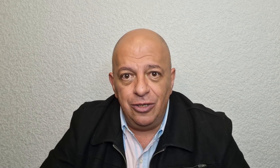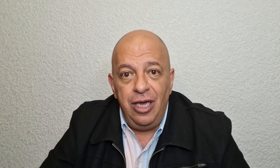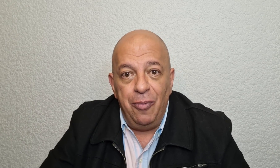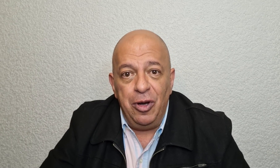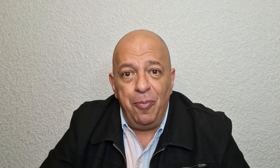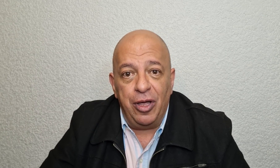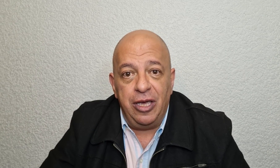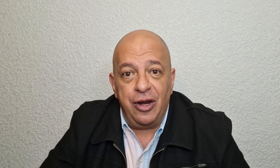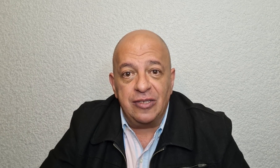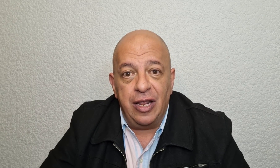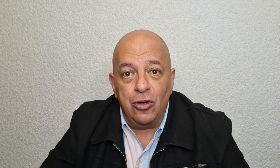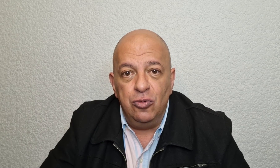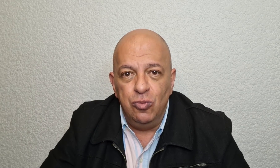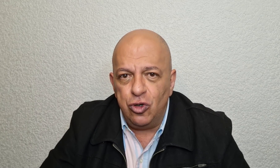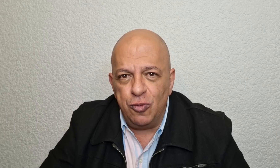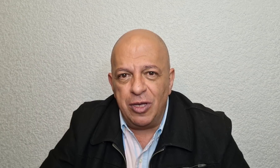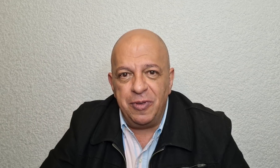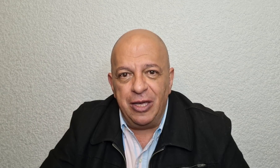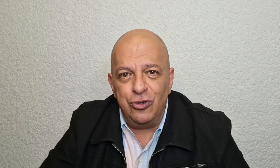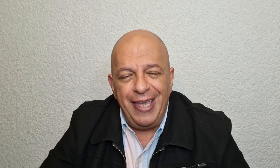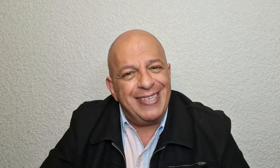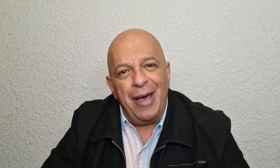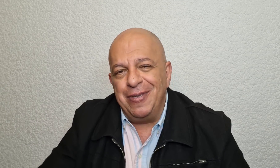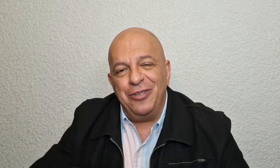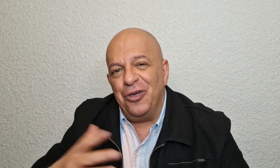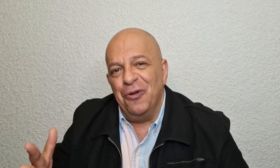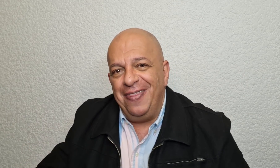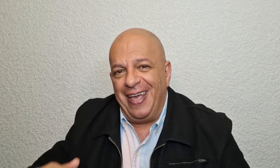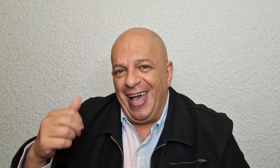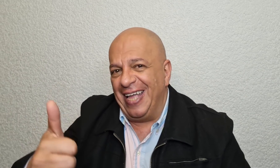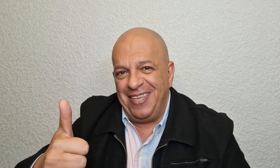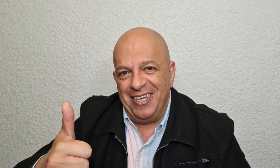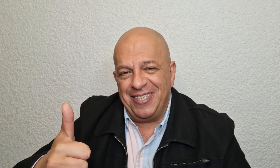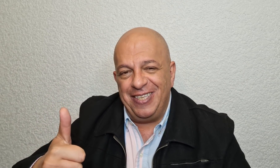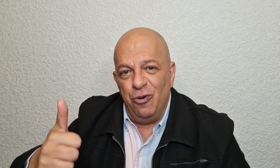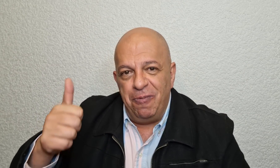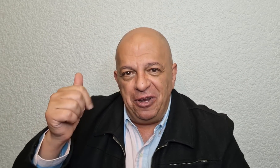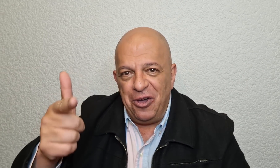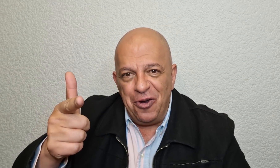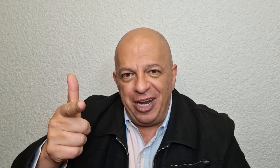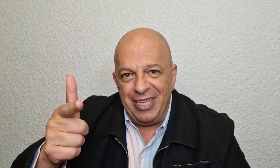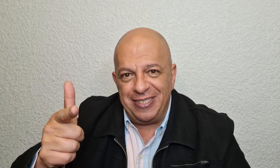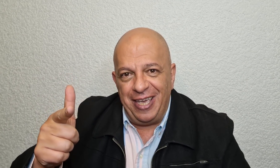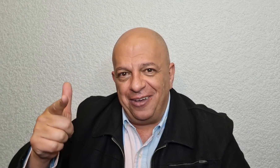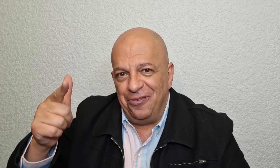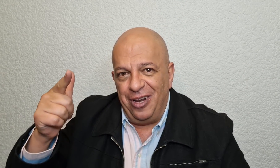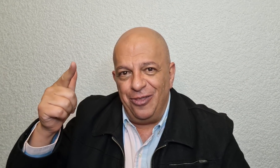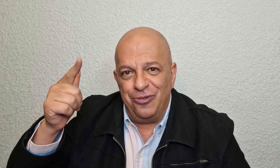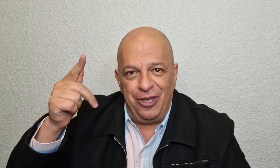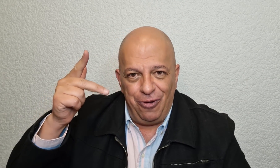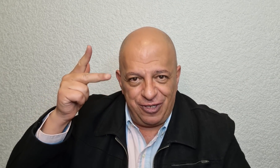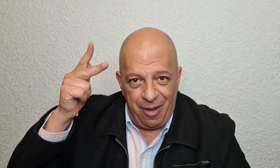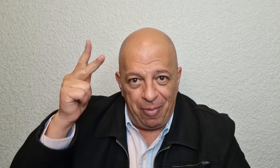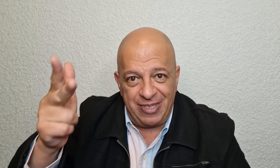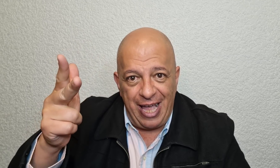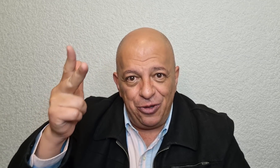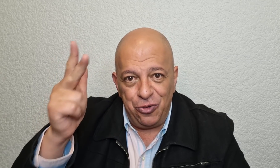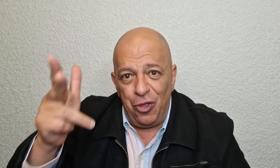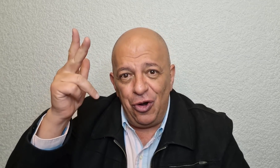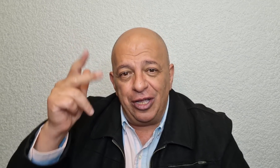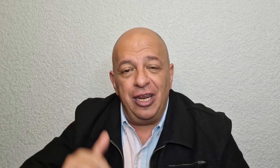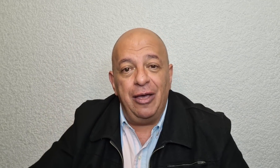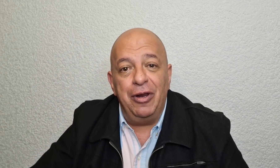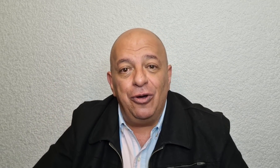hazlo y bueno por aquí regresaré con muchos más vídeos ya sabes de todo de gadgets de opiniones de contenidos de cosas que están pasando